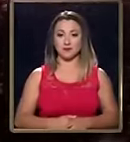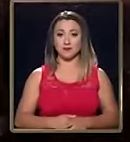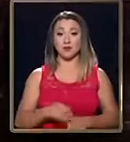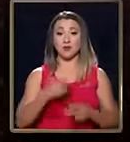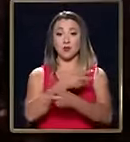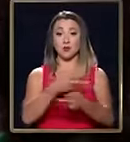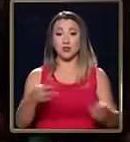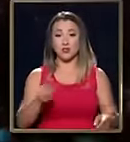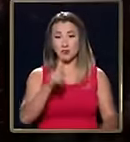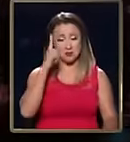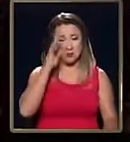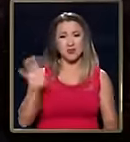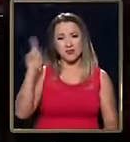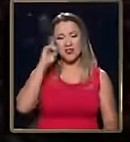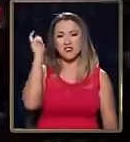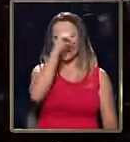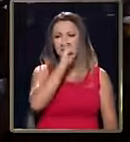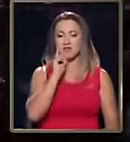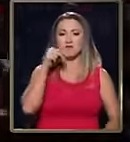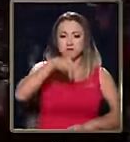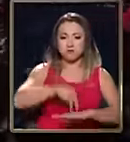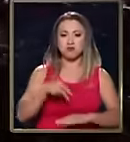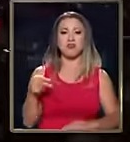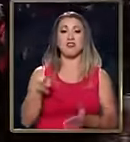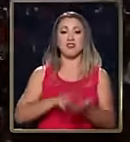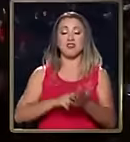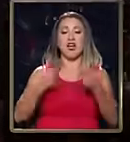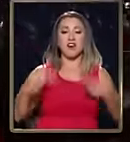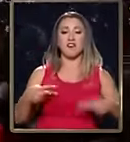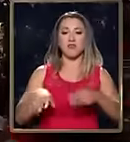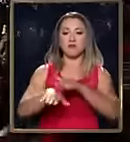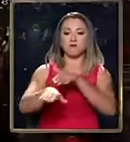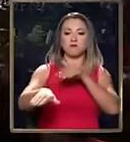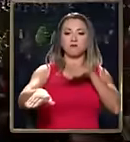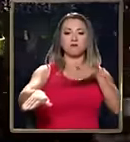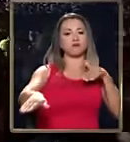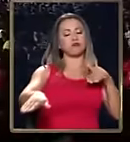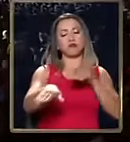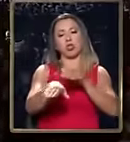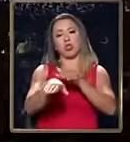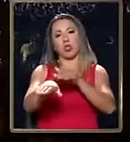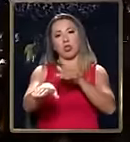Ustedes no se imaginan lo que me ha costado llegar a Viña. Unos tacos de mierda, weón.